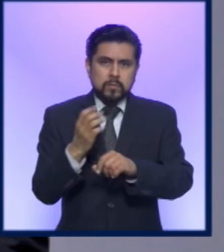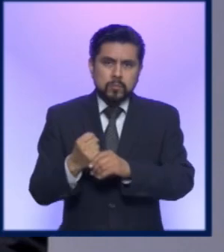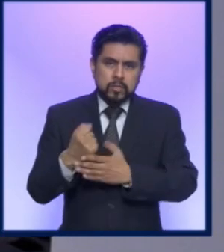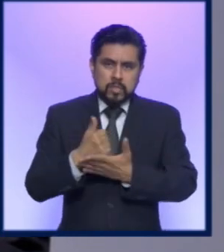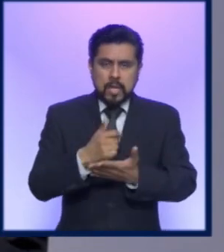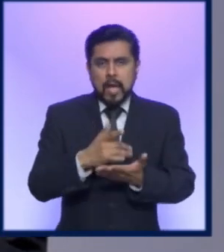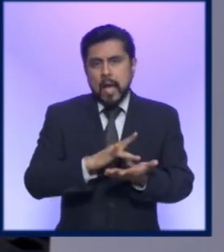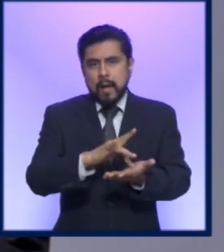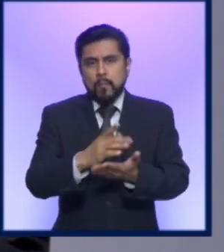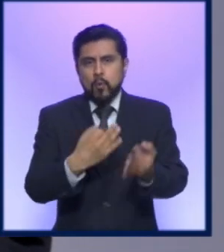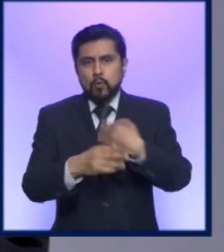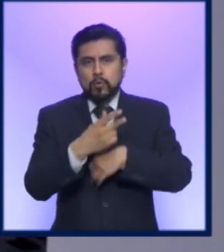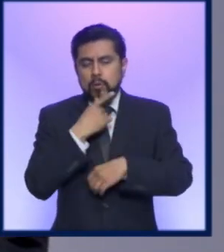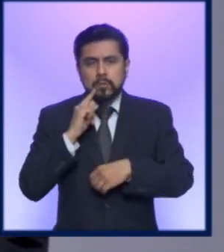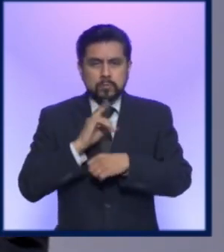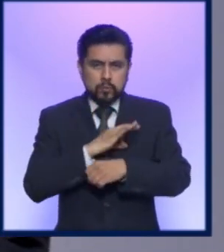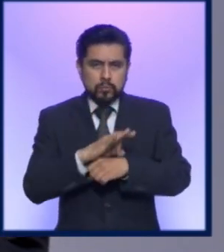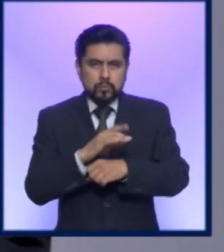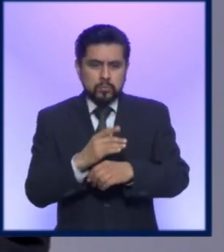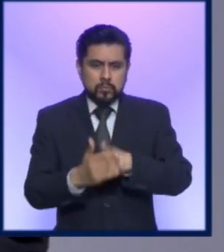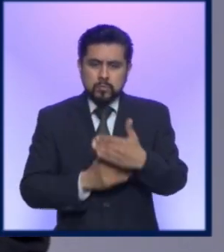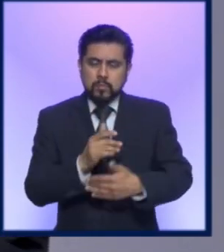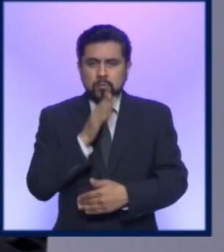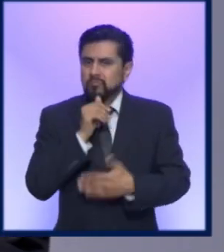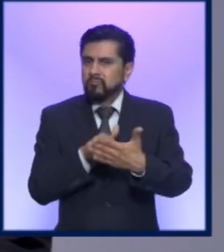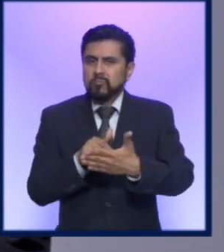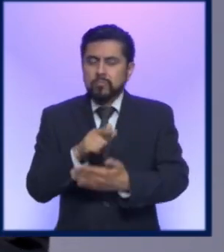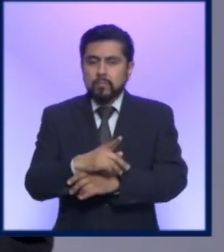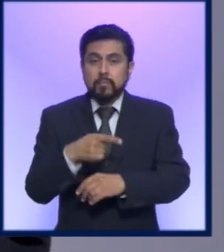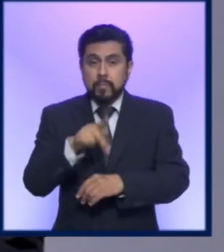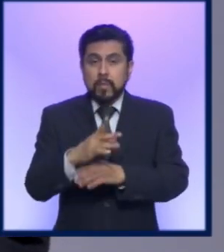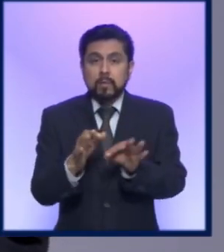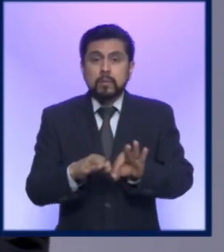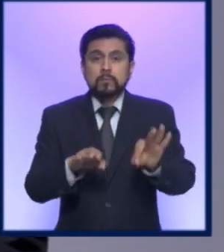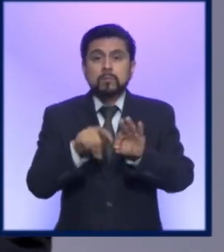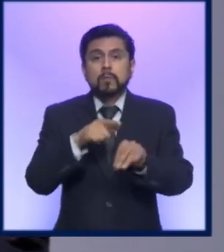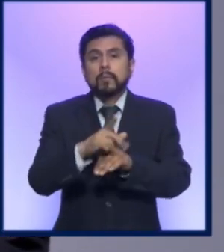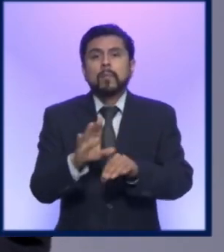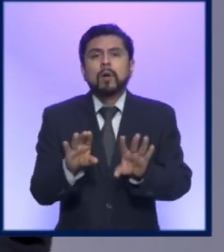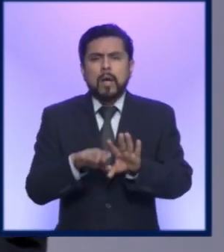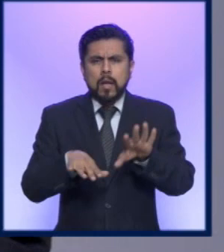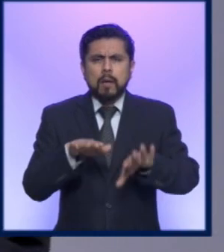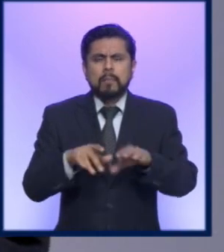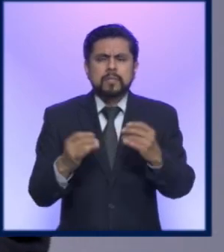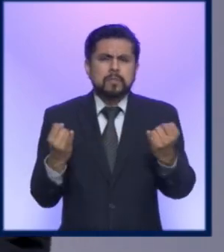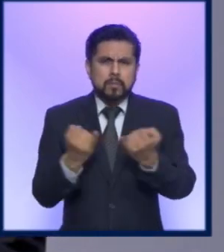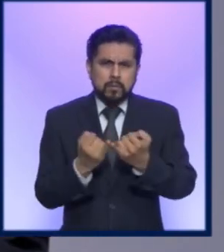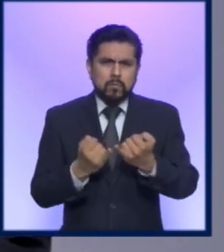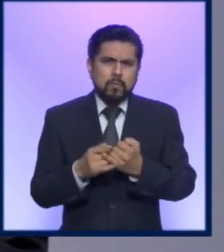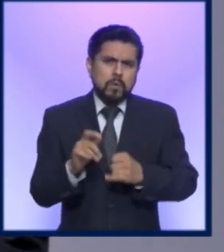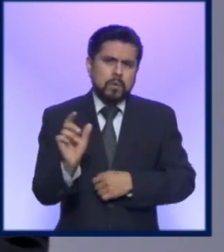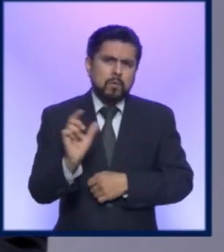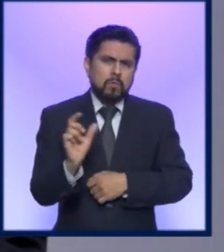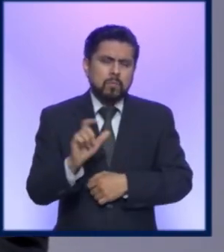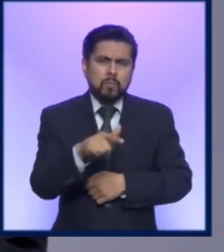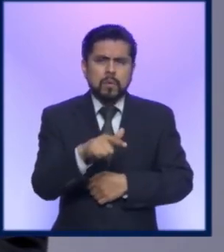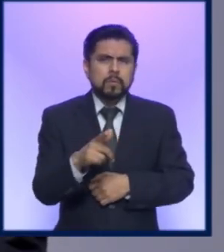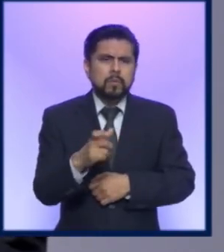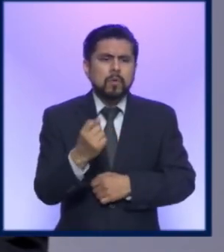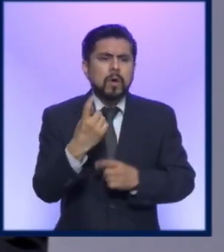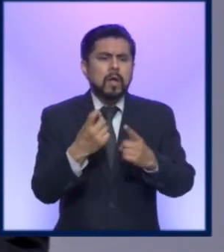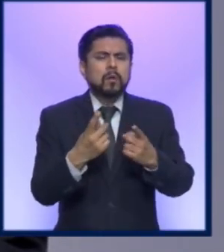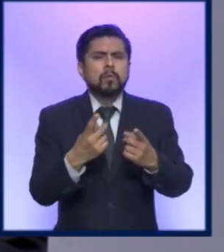ciudadanía sin embargo también quiero destacar que existe una disposición similar para el caso de El las